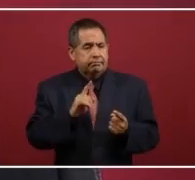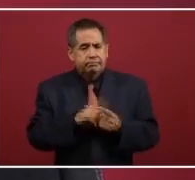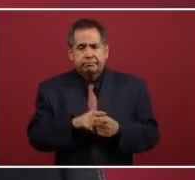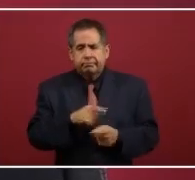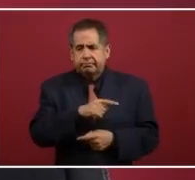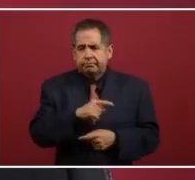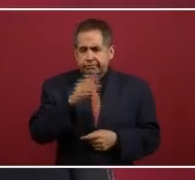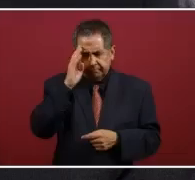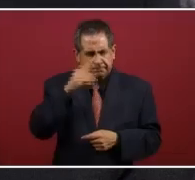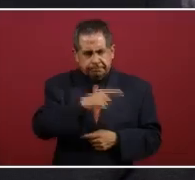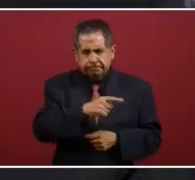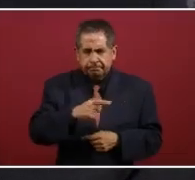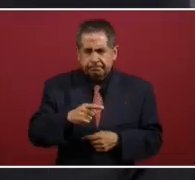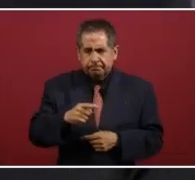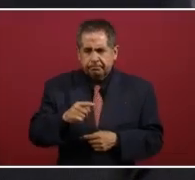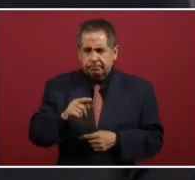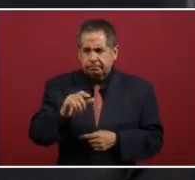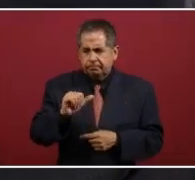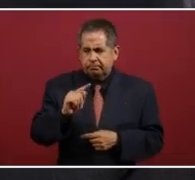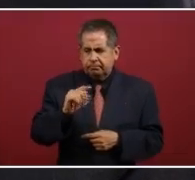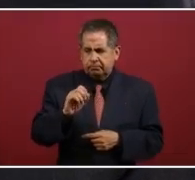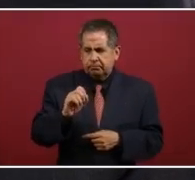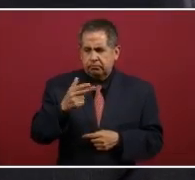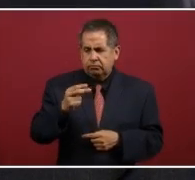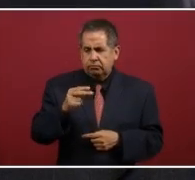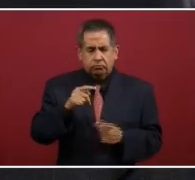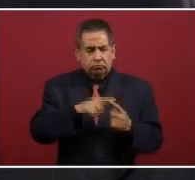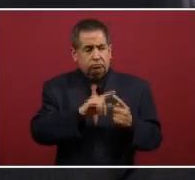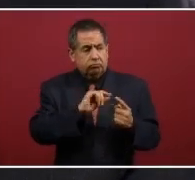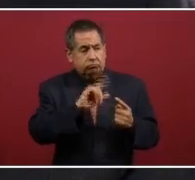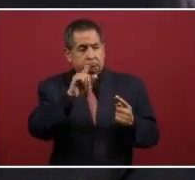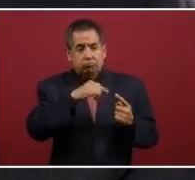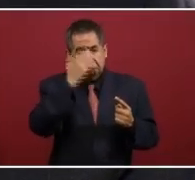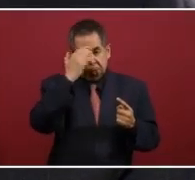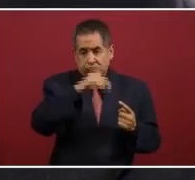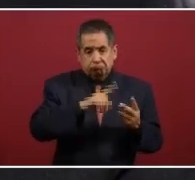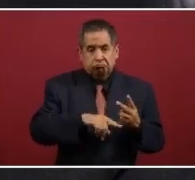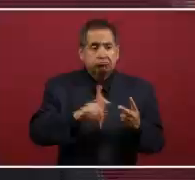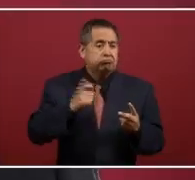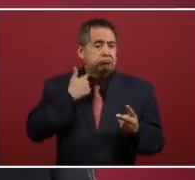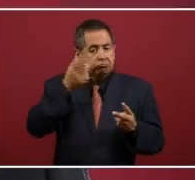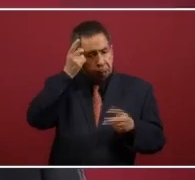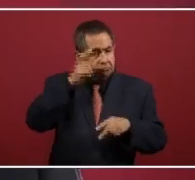al señor de Altos Hornos ni al exdirector de Pemex.